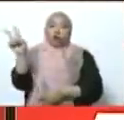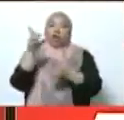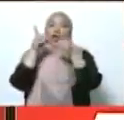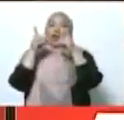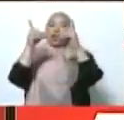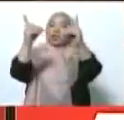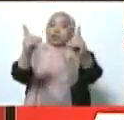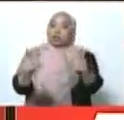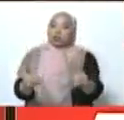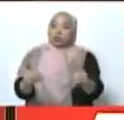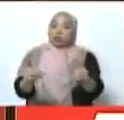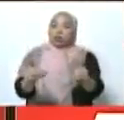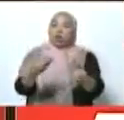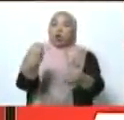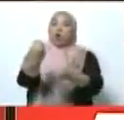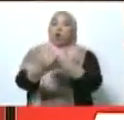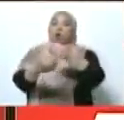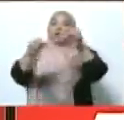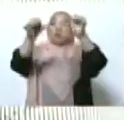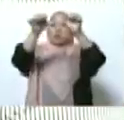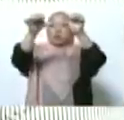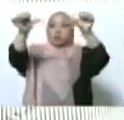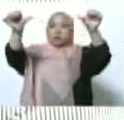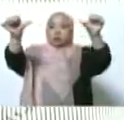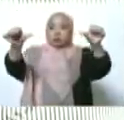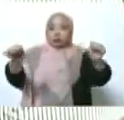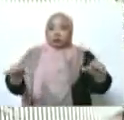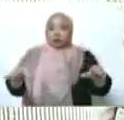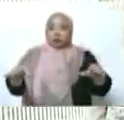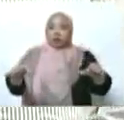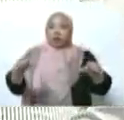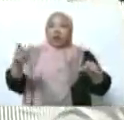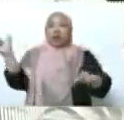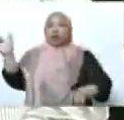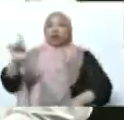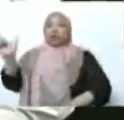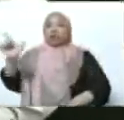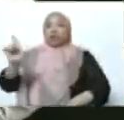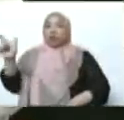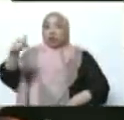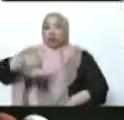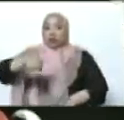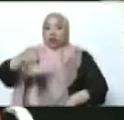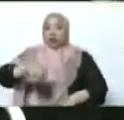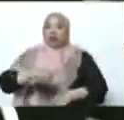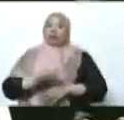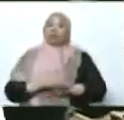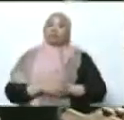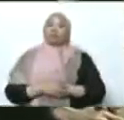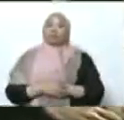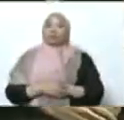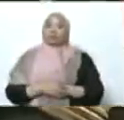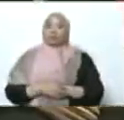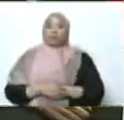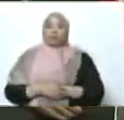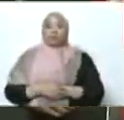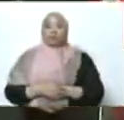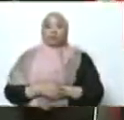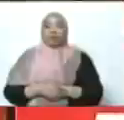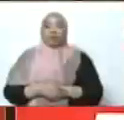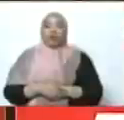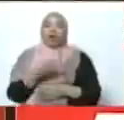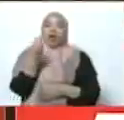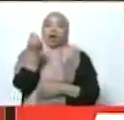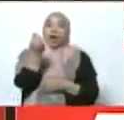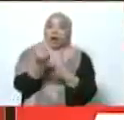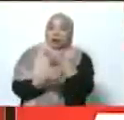la estructura organizativa del Partido Socialista Unido de Venezuela. Hemos estado